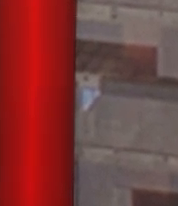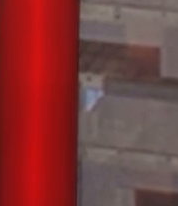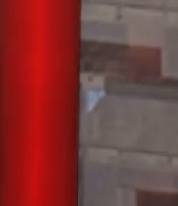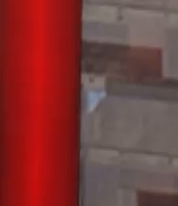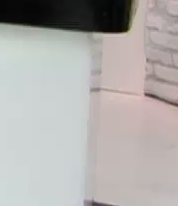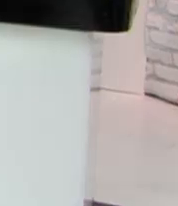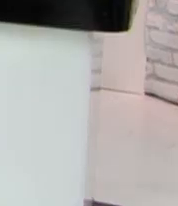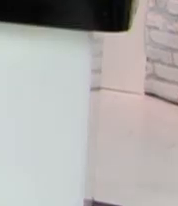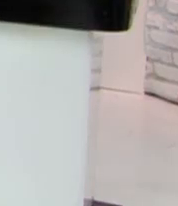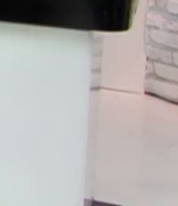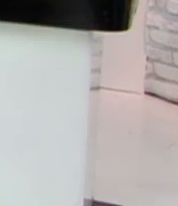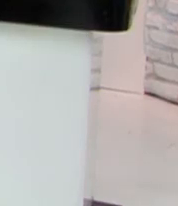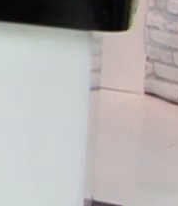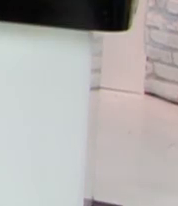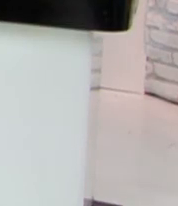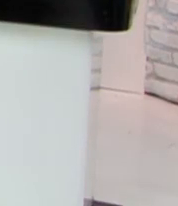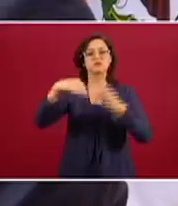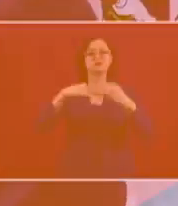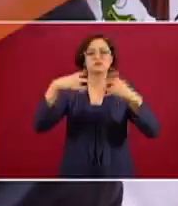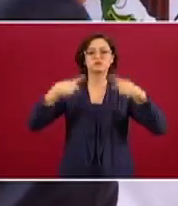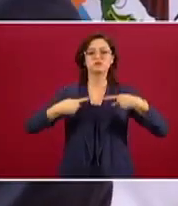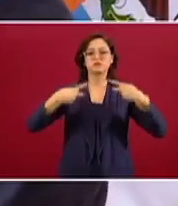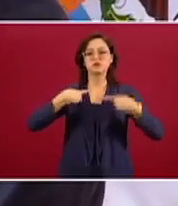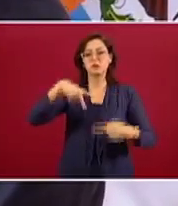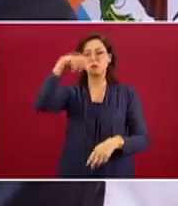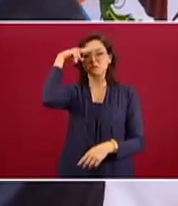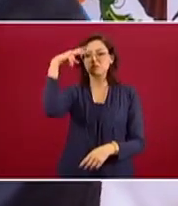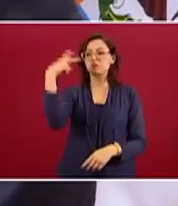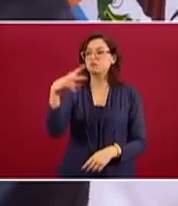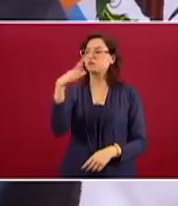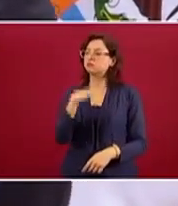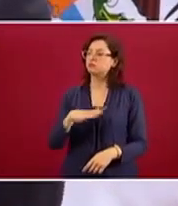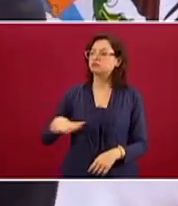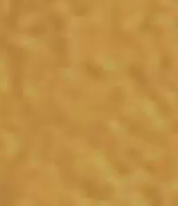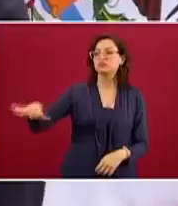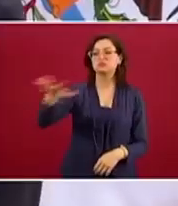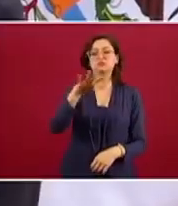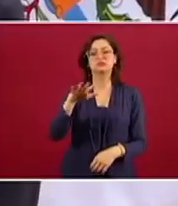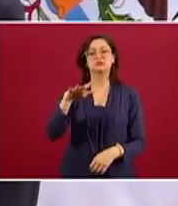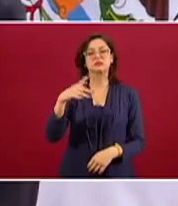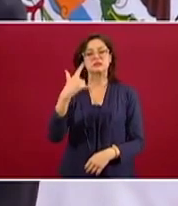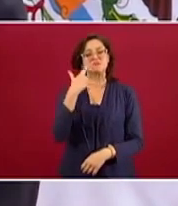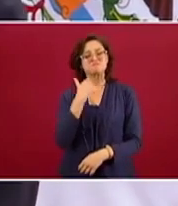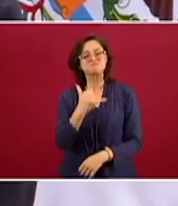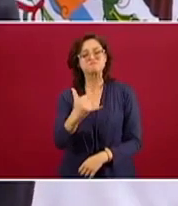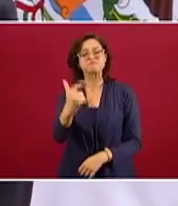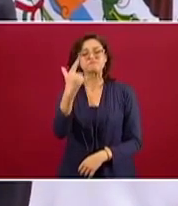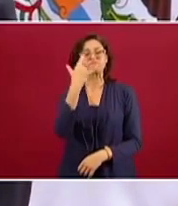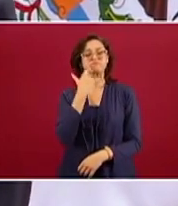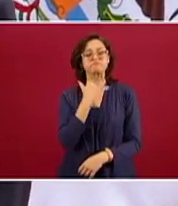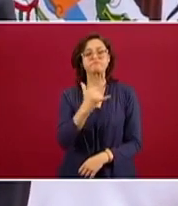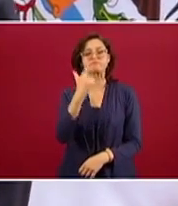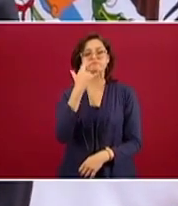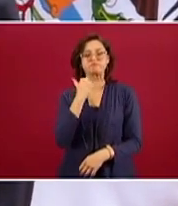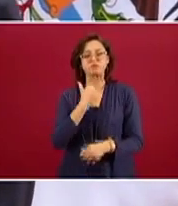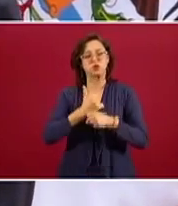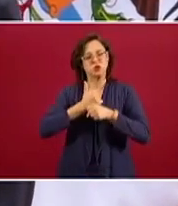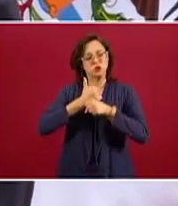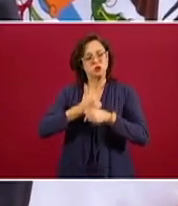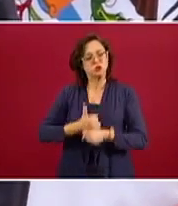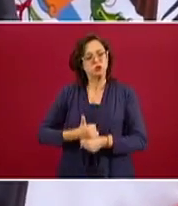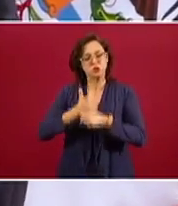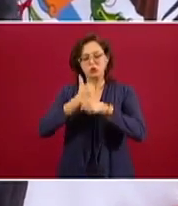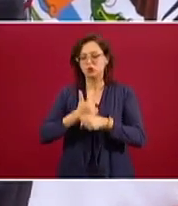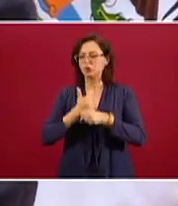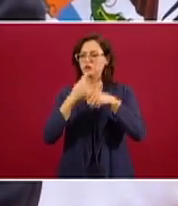un plan económico para esto para reactivar la economía en medio de la crisis bueno está la creación de